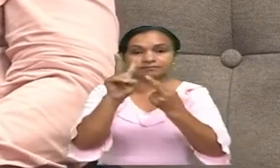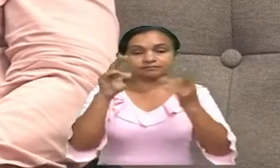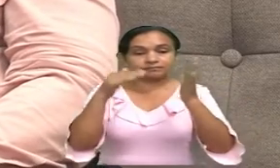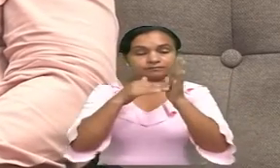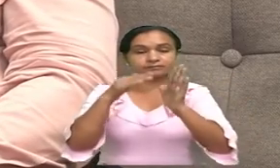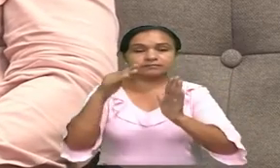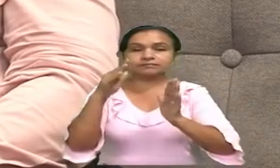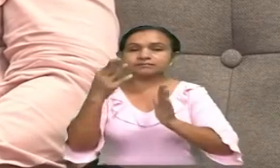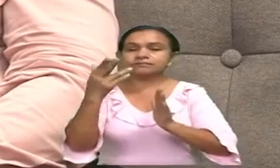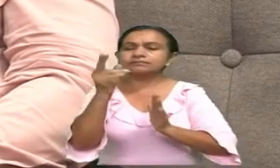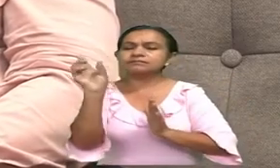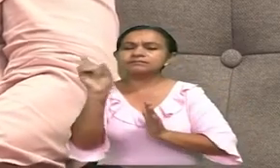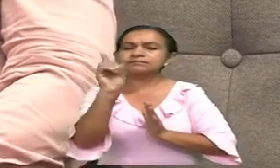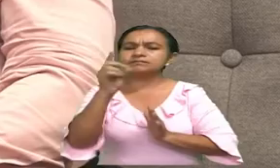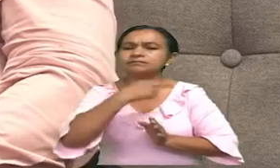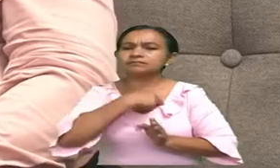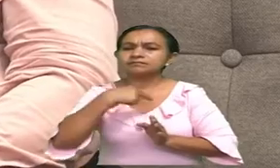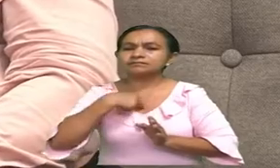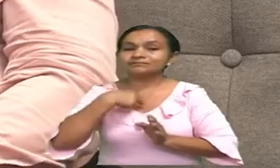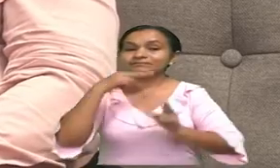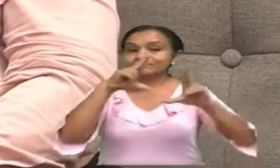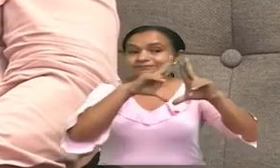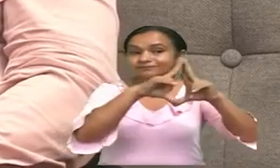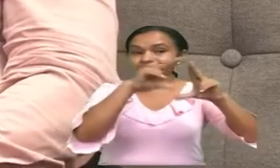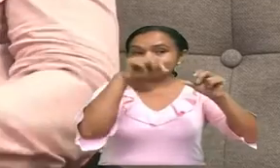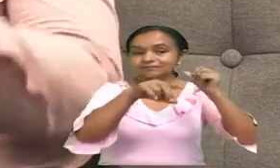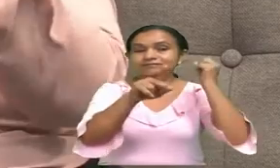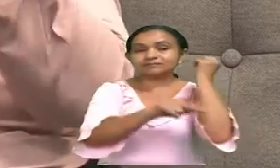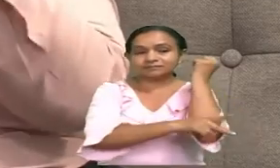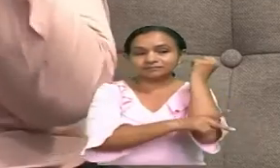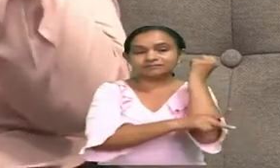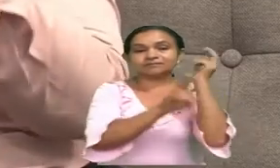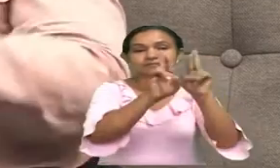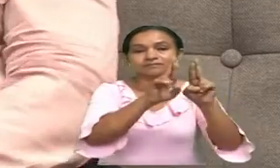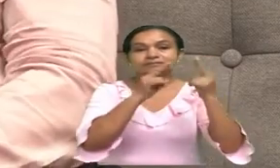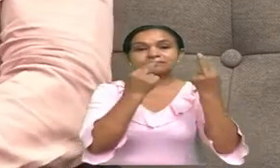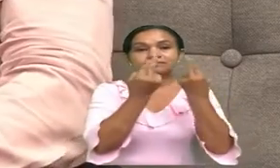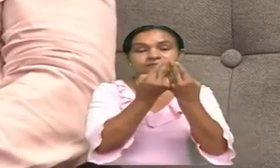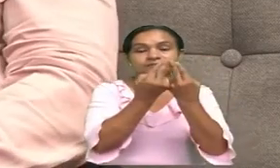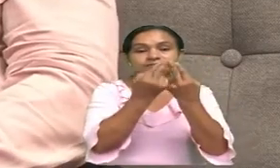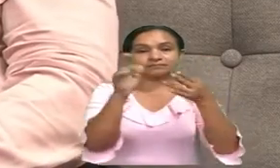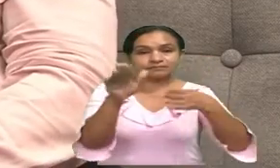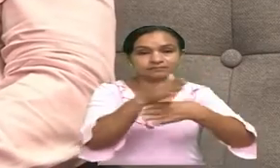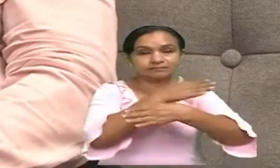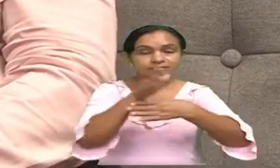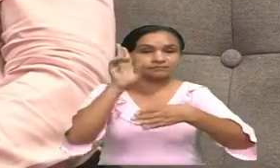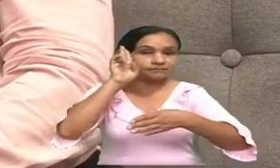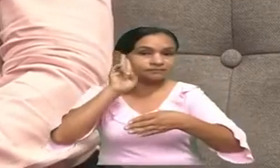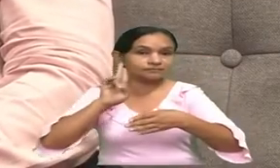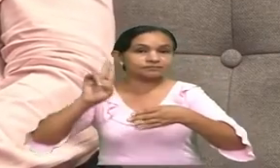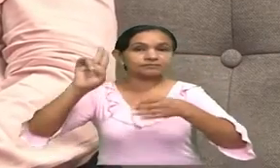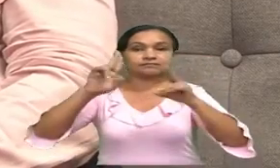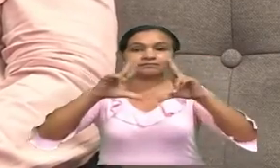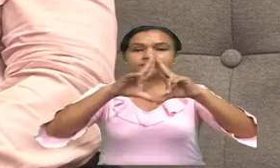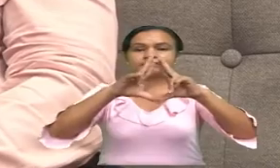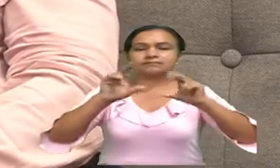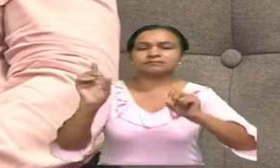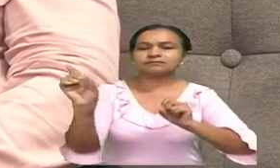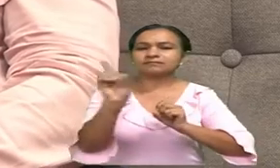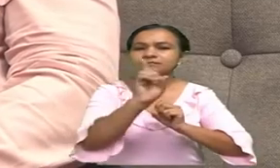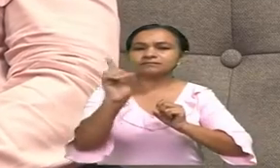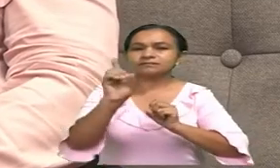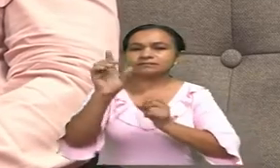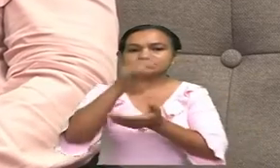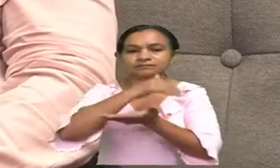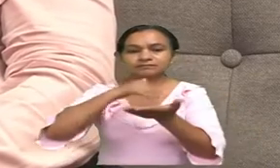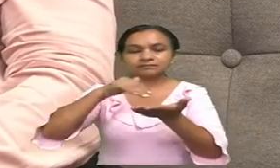2019 se iba a realizar en Nicaragua. Luego las universidades nicaragüenses nos pusimos de acuerdo dónde iba a ser la sede y